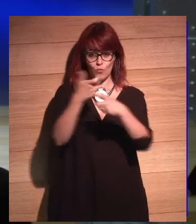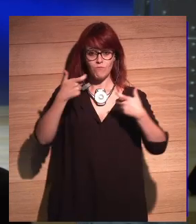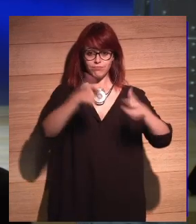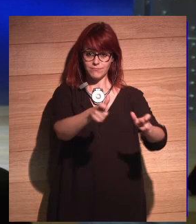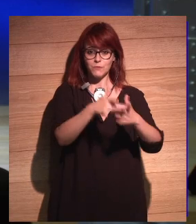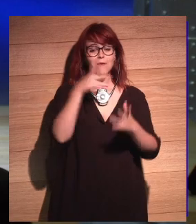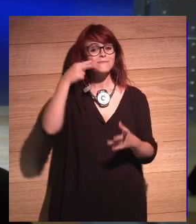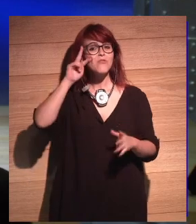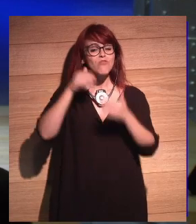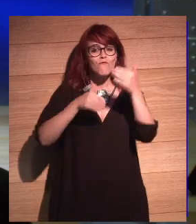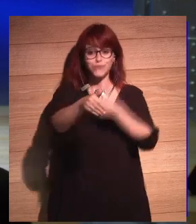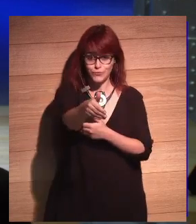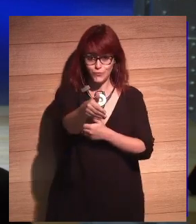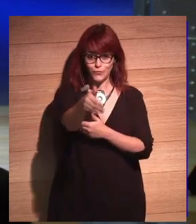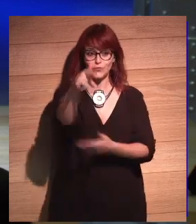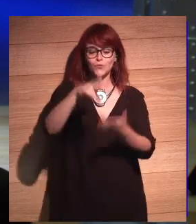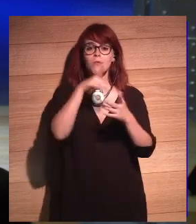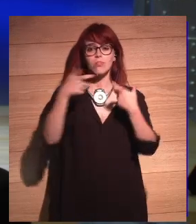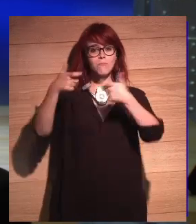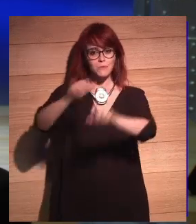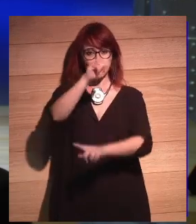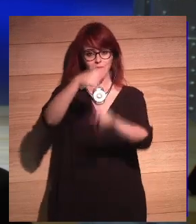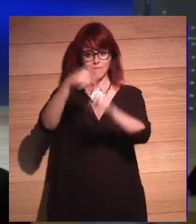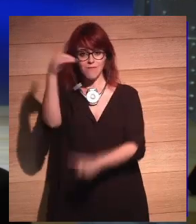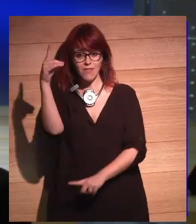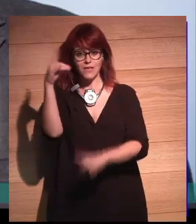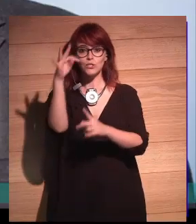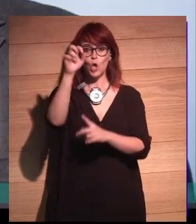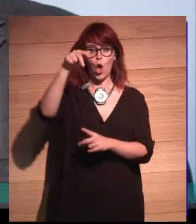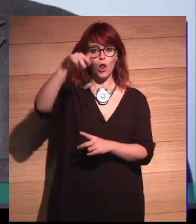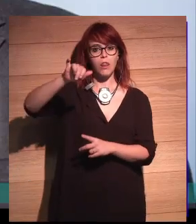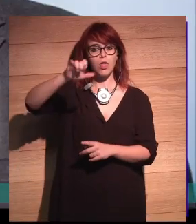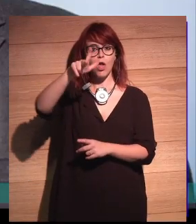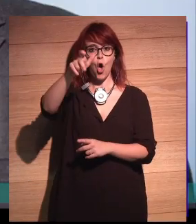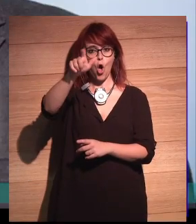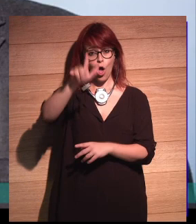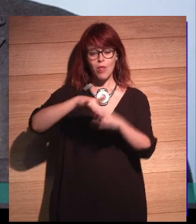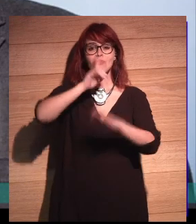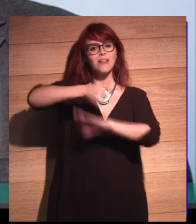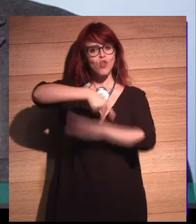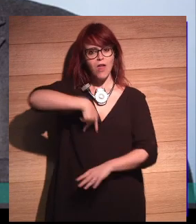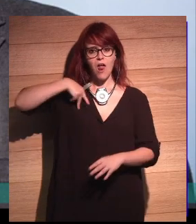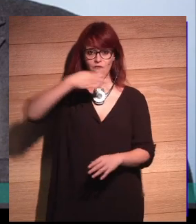las experiencias futuras, Future Experiences del departamento de I+D, y Tony Hall, que es el director general de la BBC,